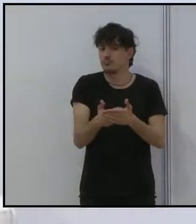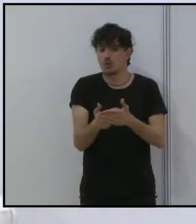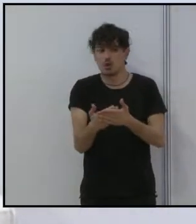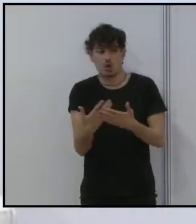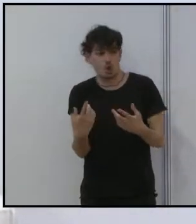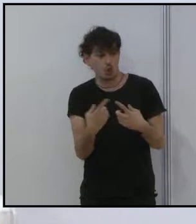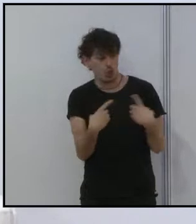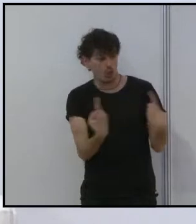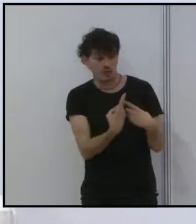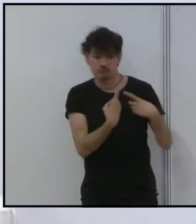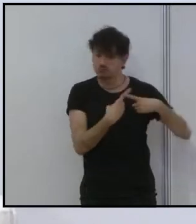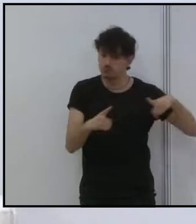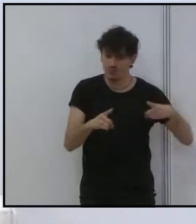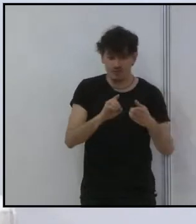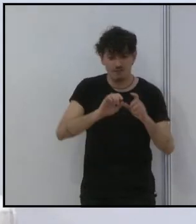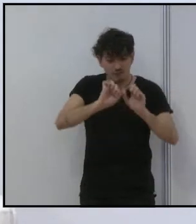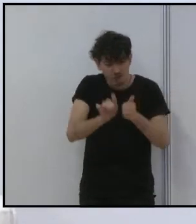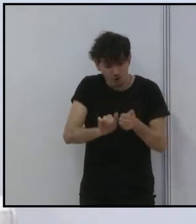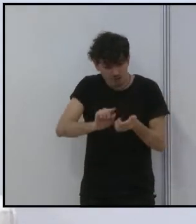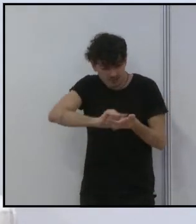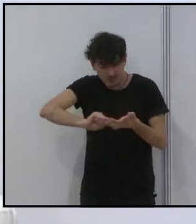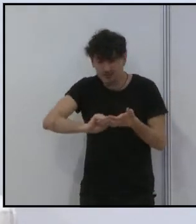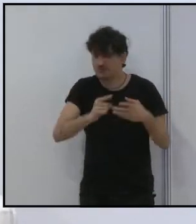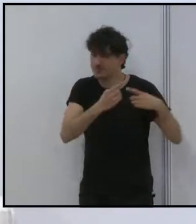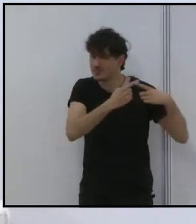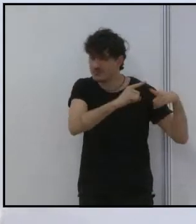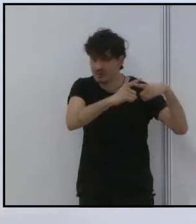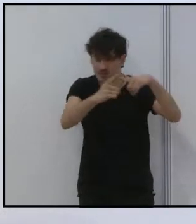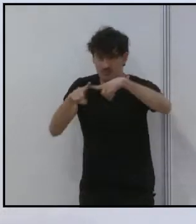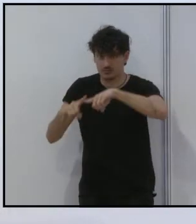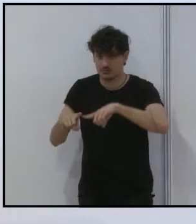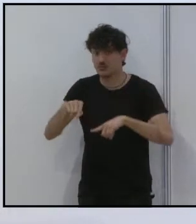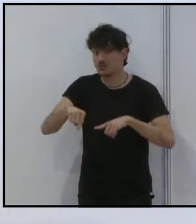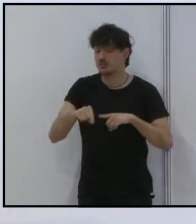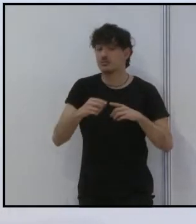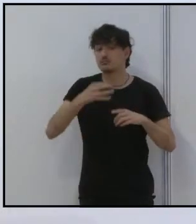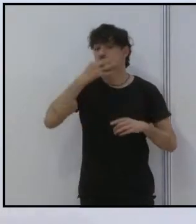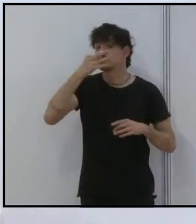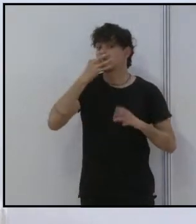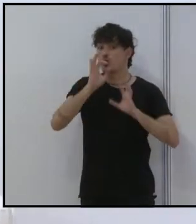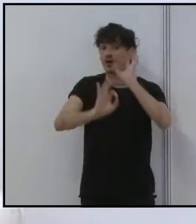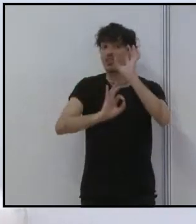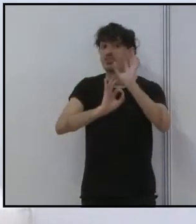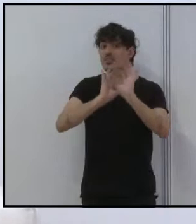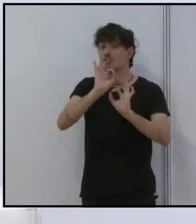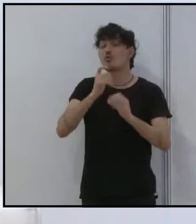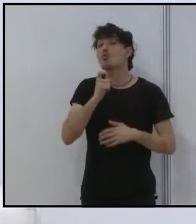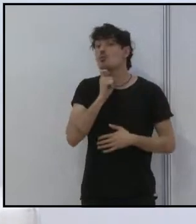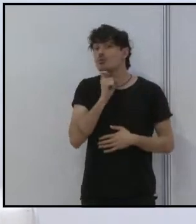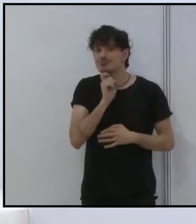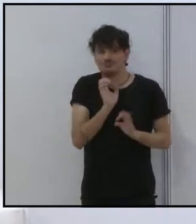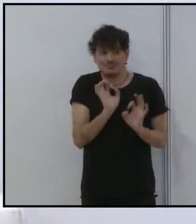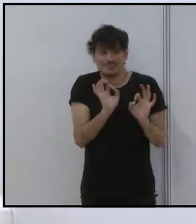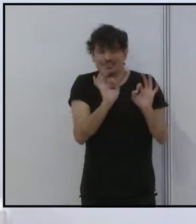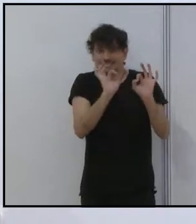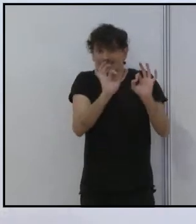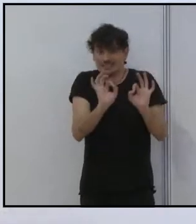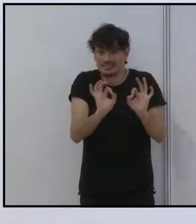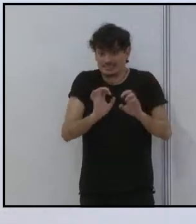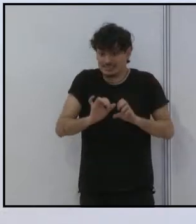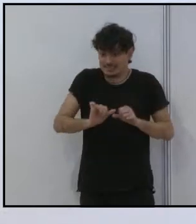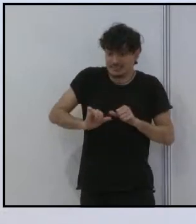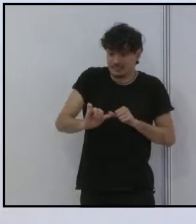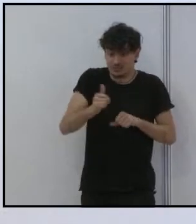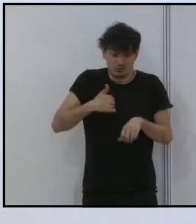escribimos con grandes diferencias. Esta charla se organizará así. A partir de ahora, cada una de nosotras, yo ya he tomado mi